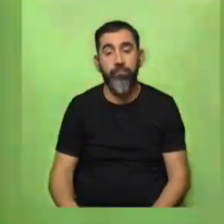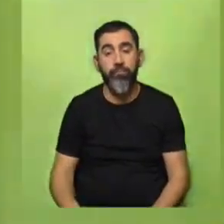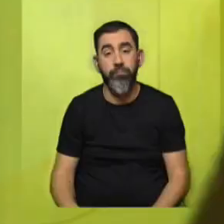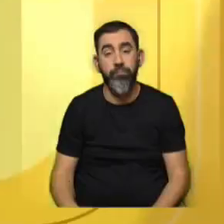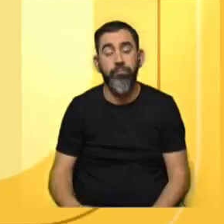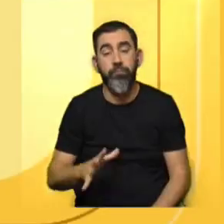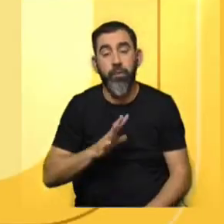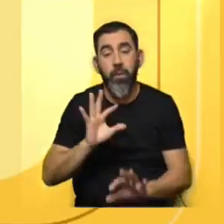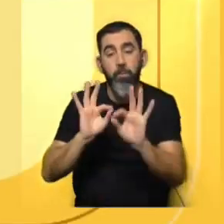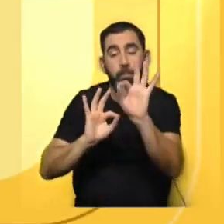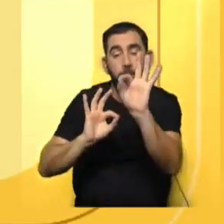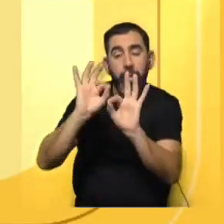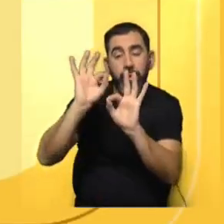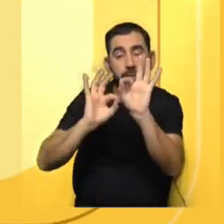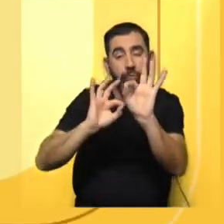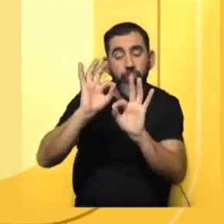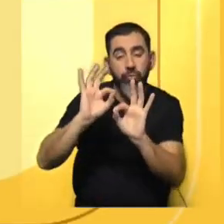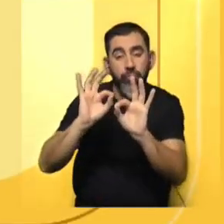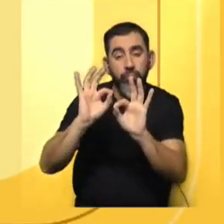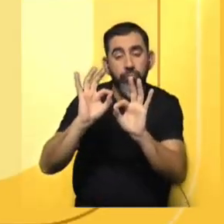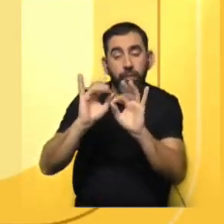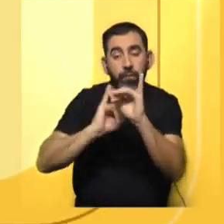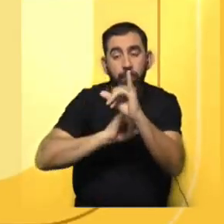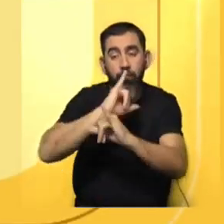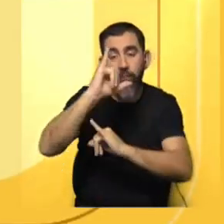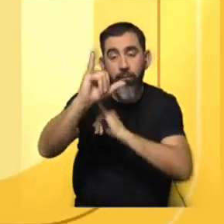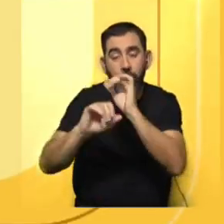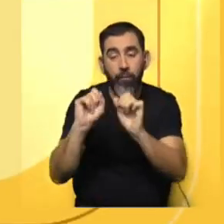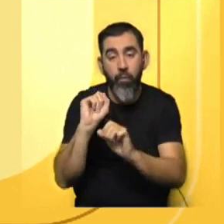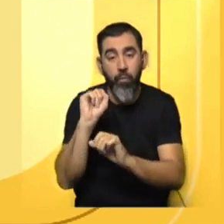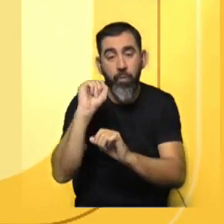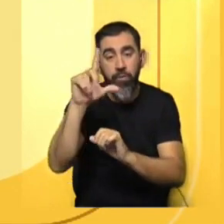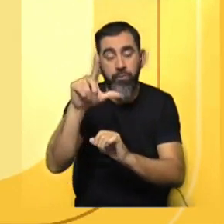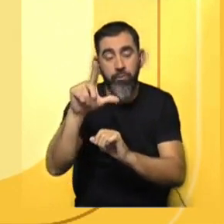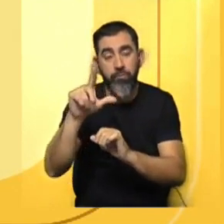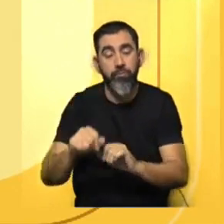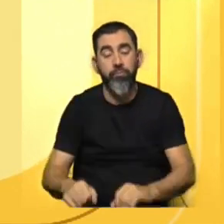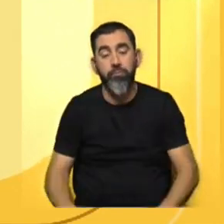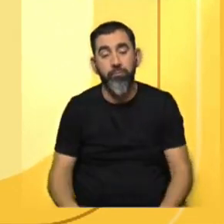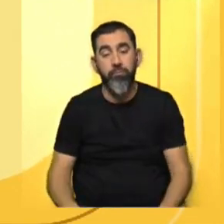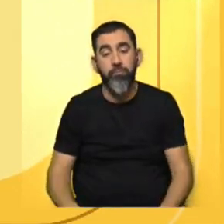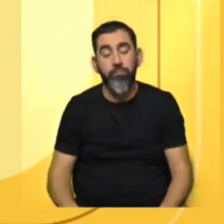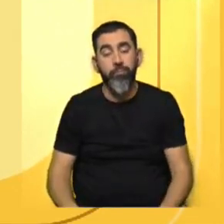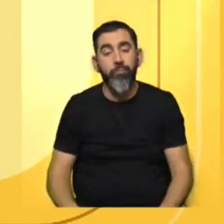dispositivos de medición que mandan justamente los parámetros meteorológicos de forma,